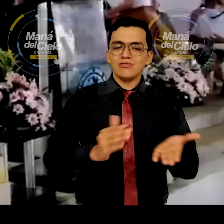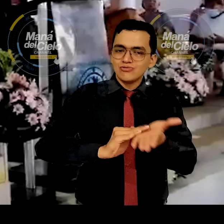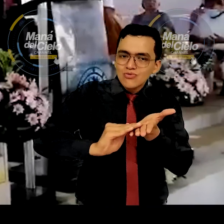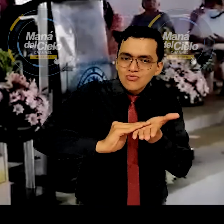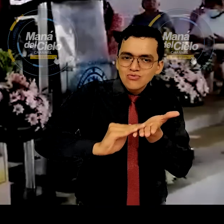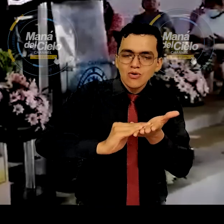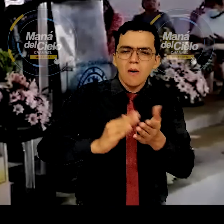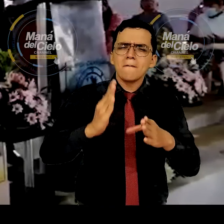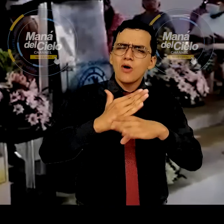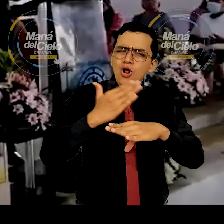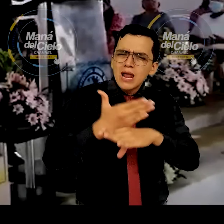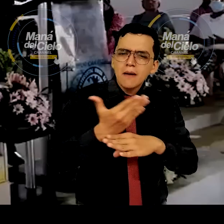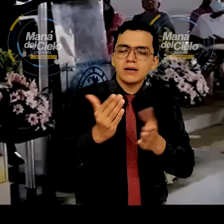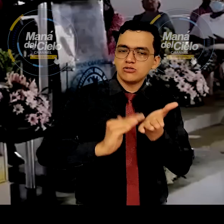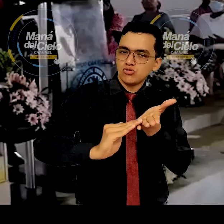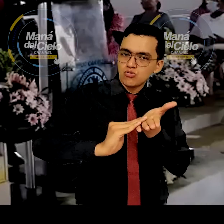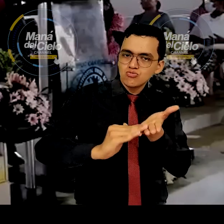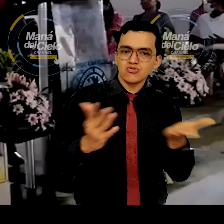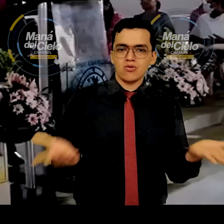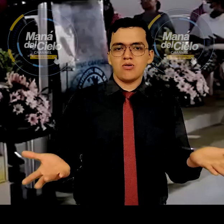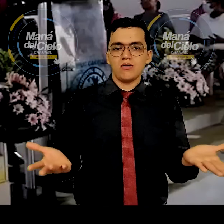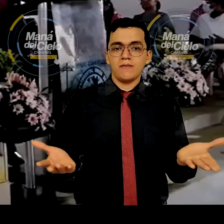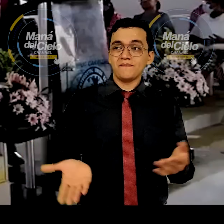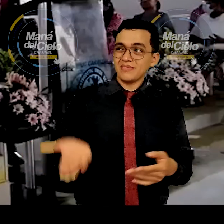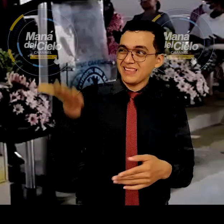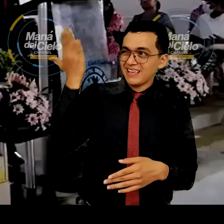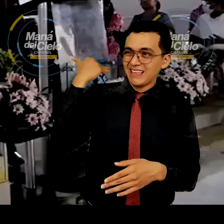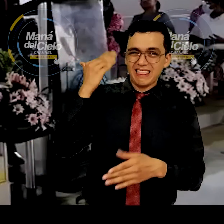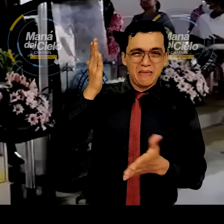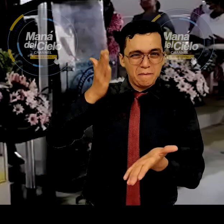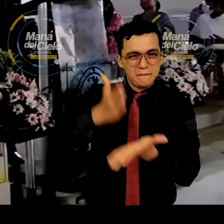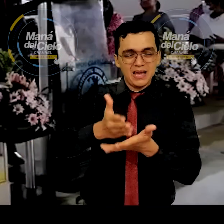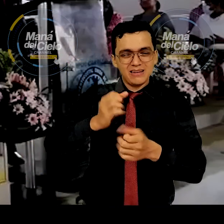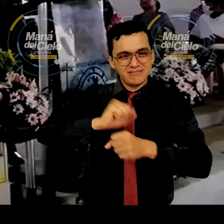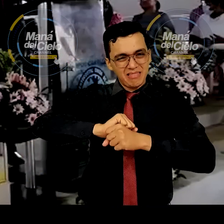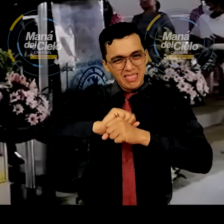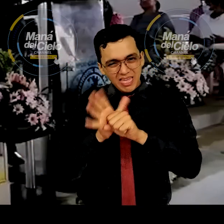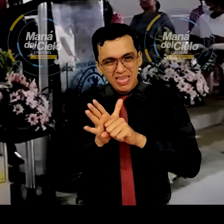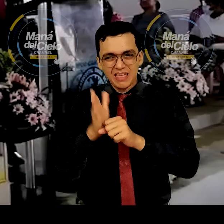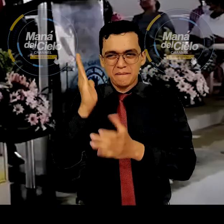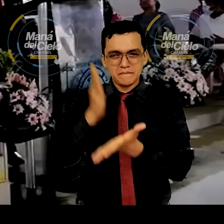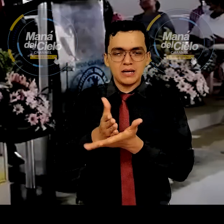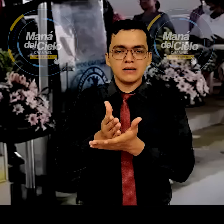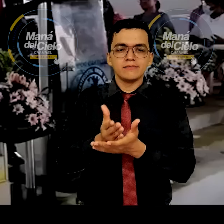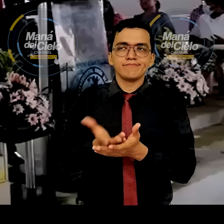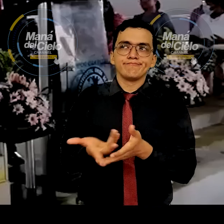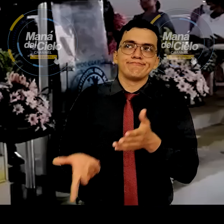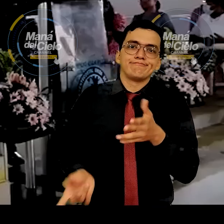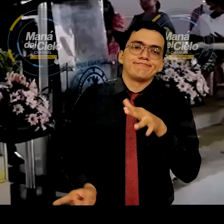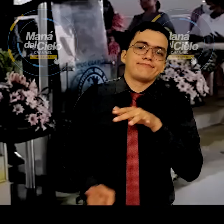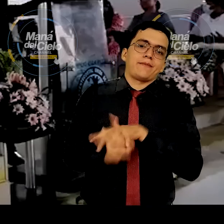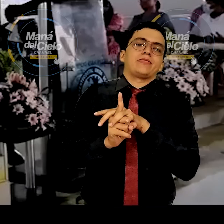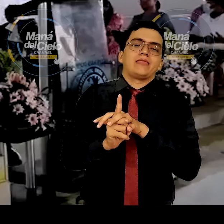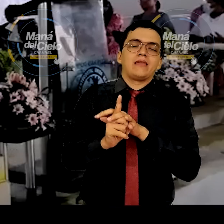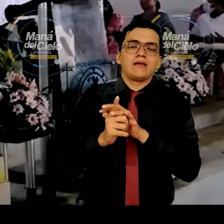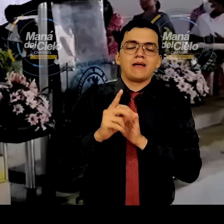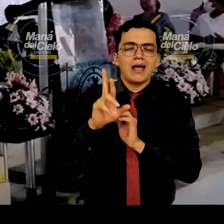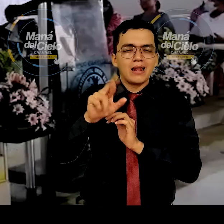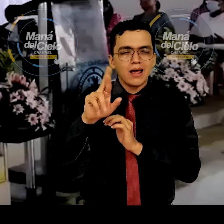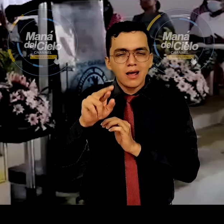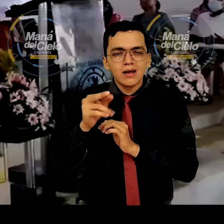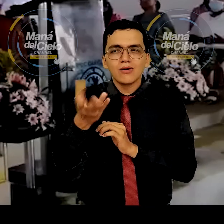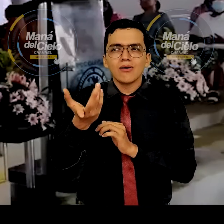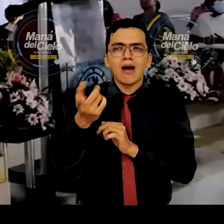que estuvimos en la pandemia, sale a la luz una cosa rara, Y es